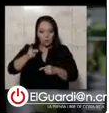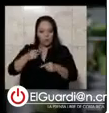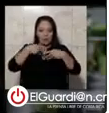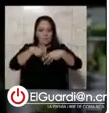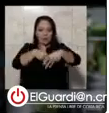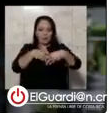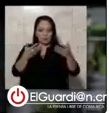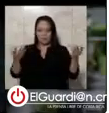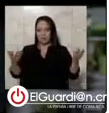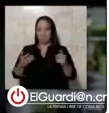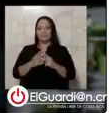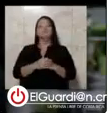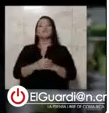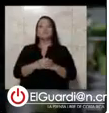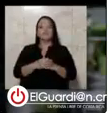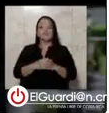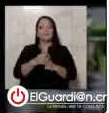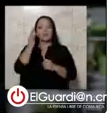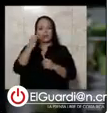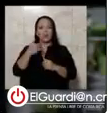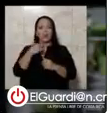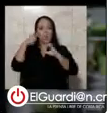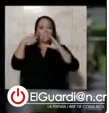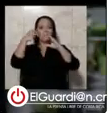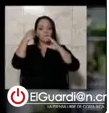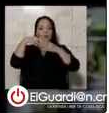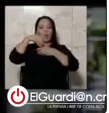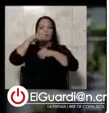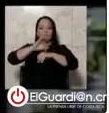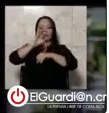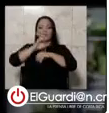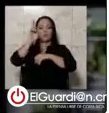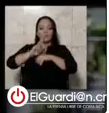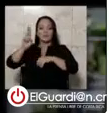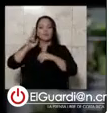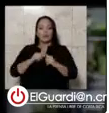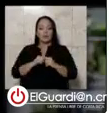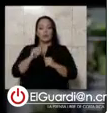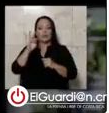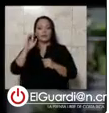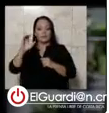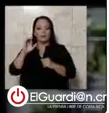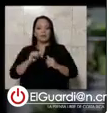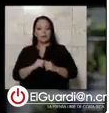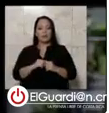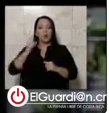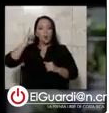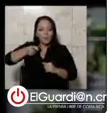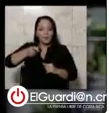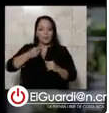hecho no sé si tenemos el video de esa sesión del Consejo Universitario del Tecnológico donde